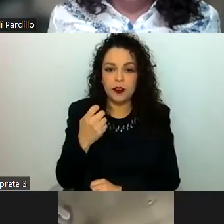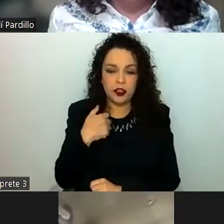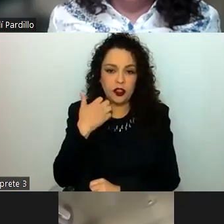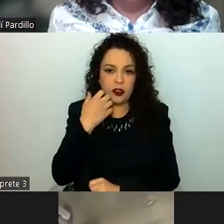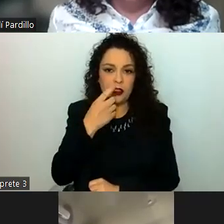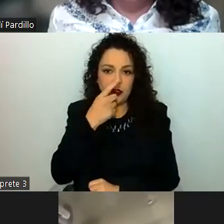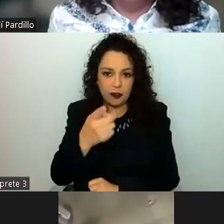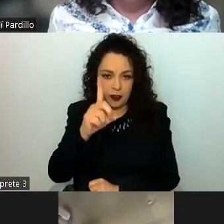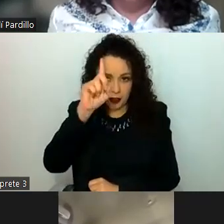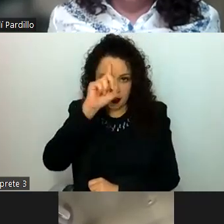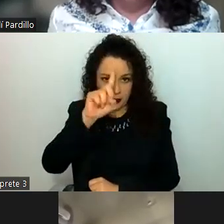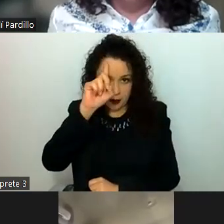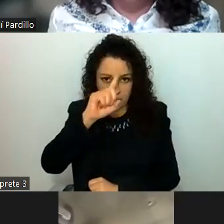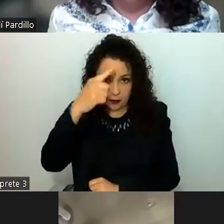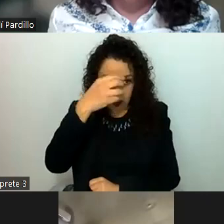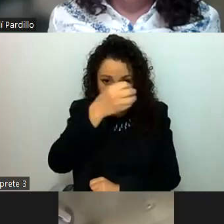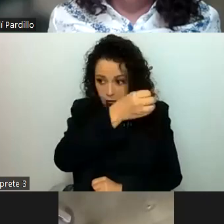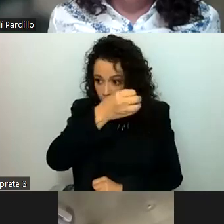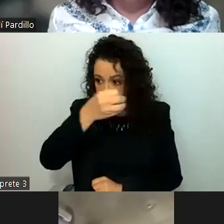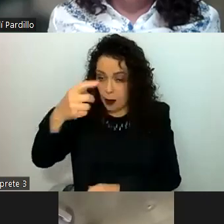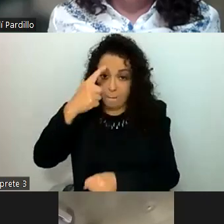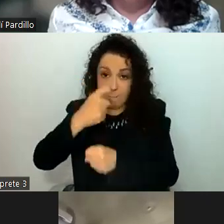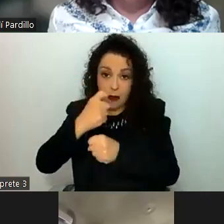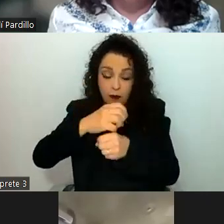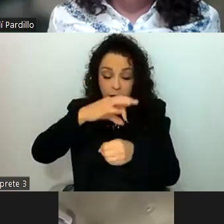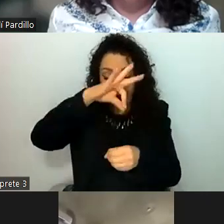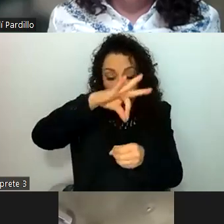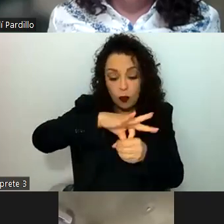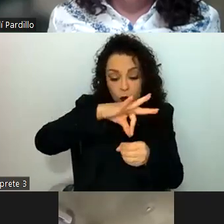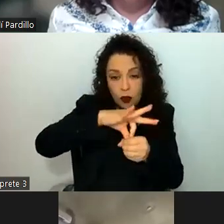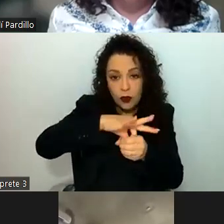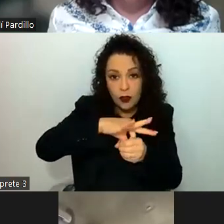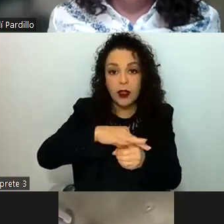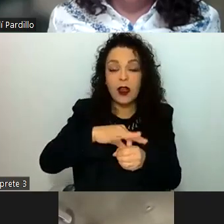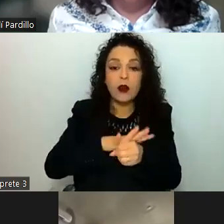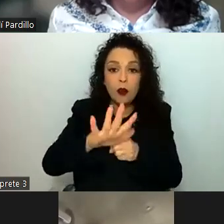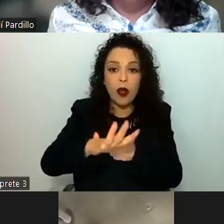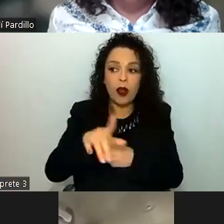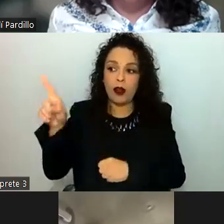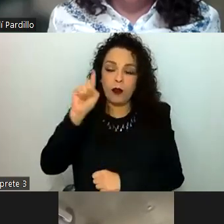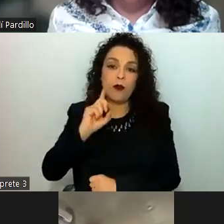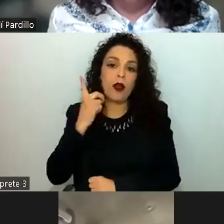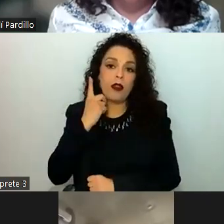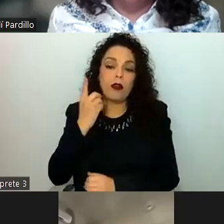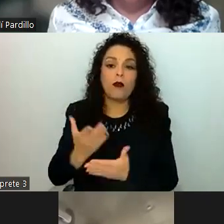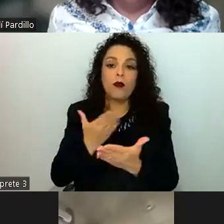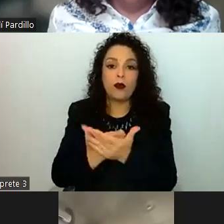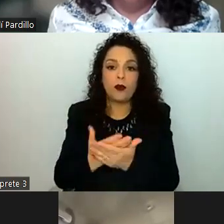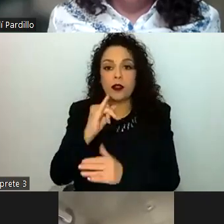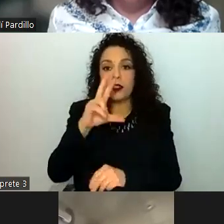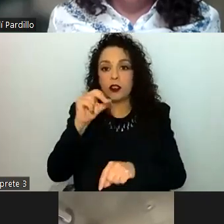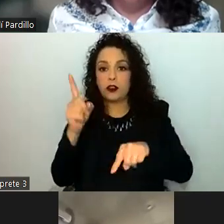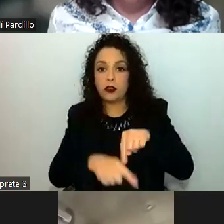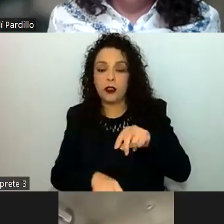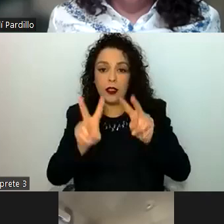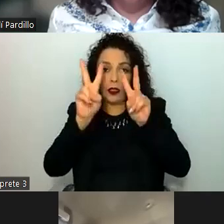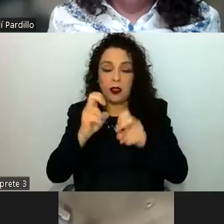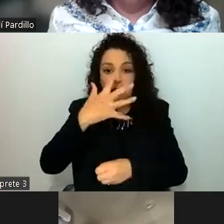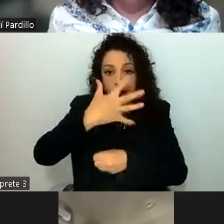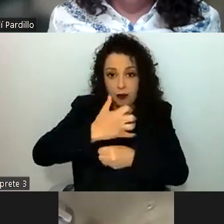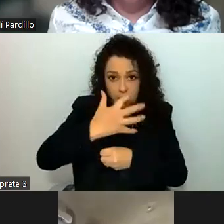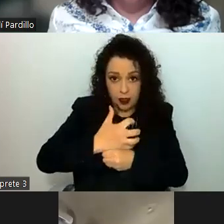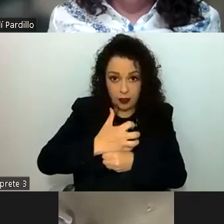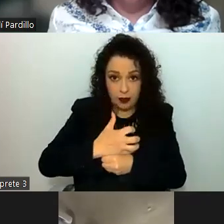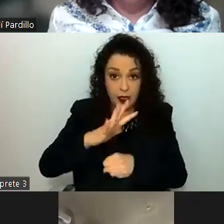sugeriría que se pusiera a votación la propuesta de la diputada, si se retira o no, y una vez